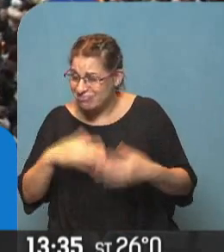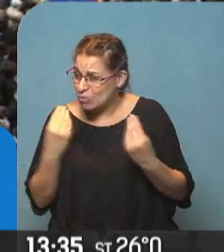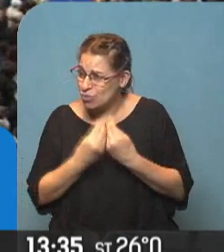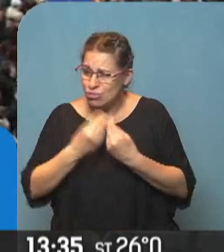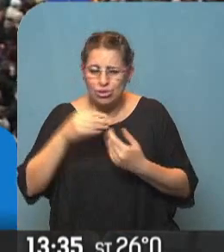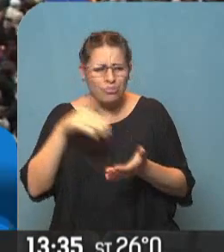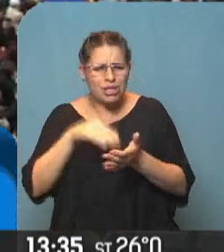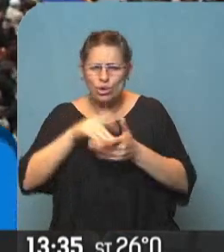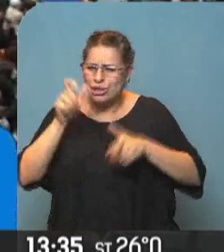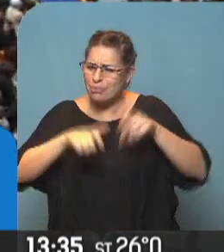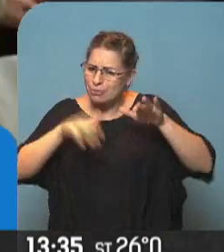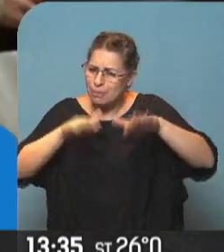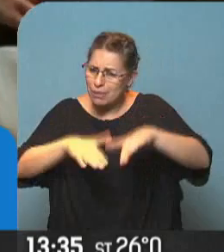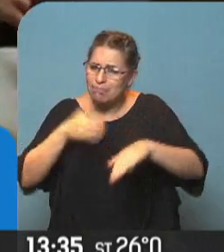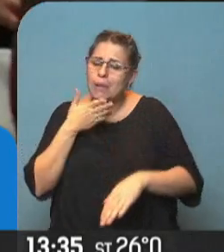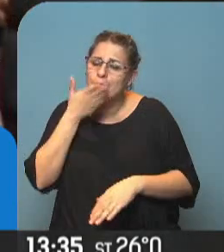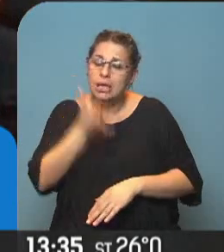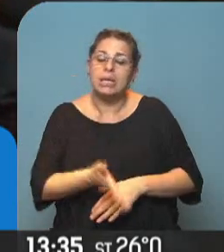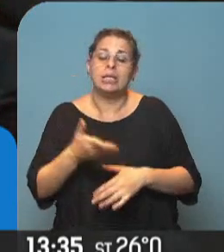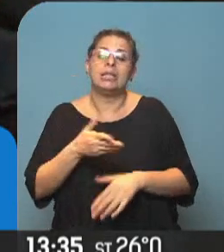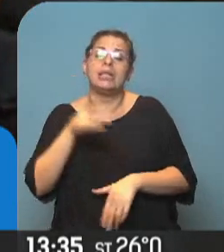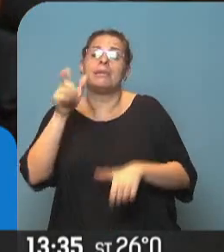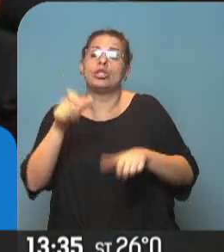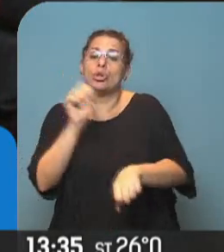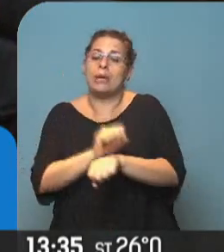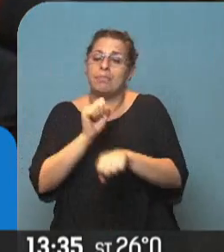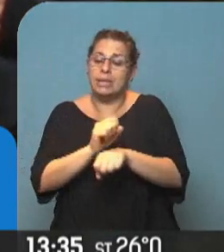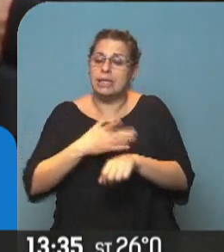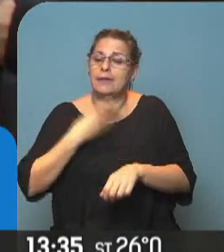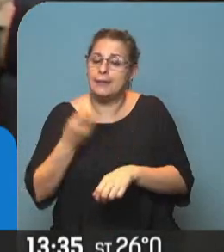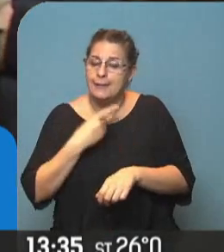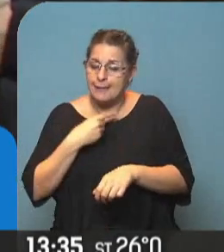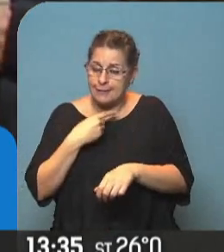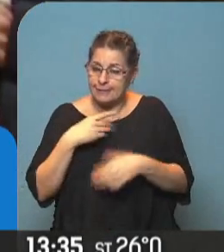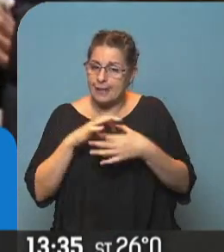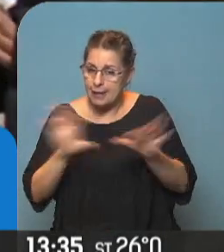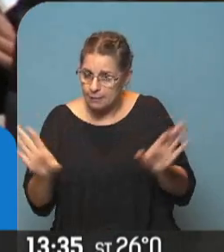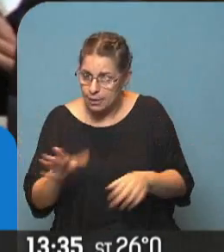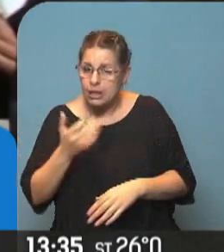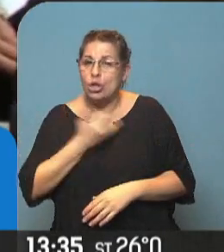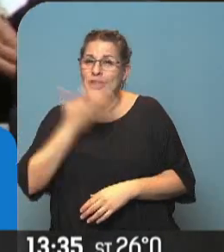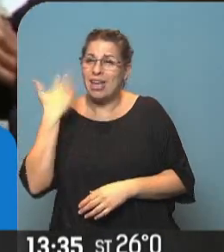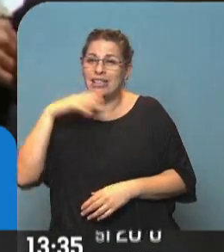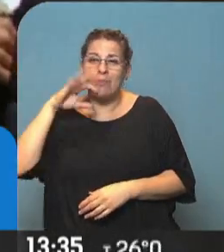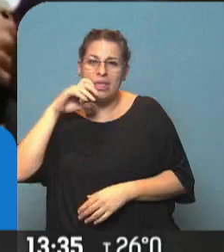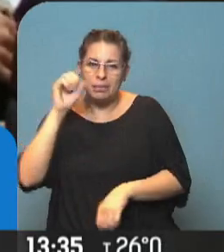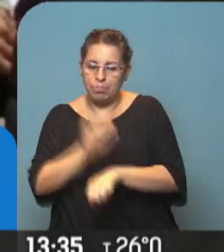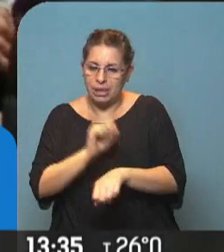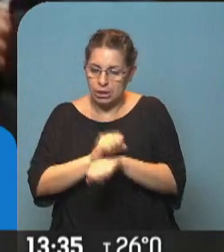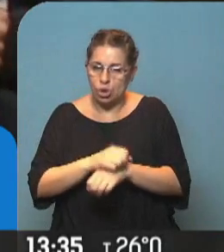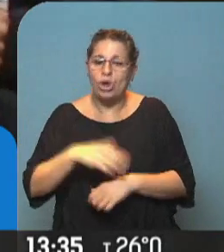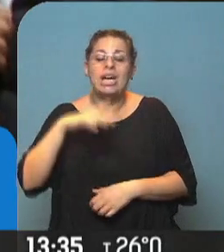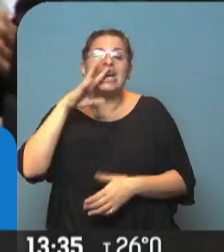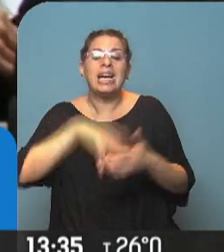de personas salieron a las calles pidiendo la libertad de los dirigentes encarcelados en Madrid. La circulación en Cataluña